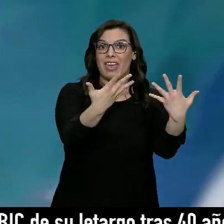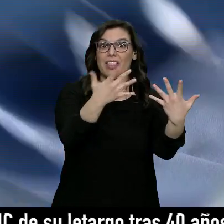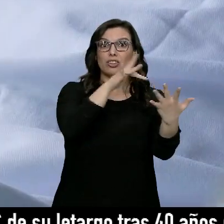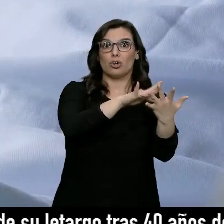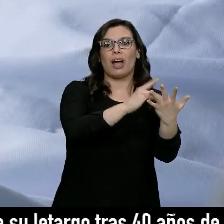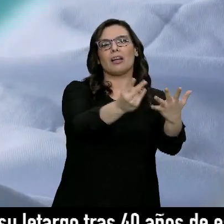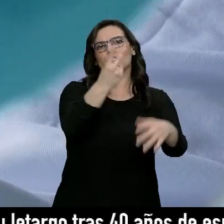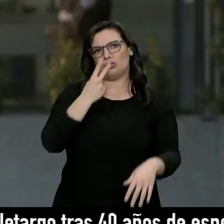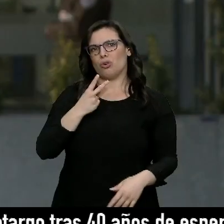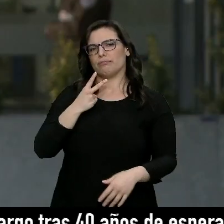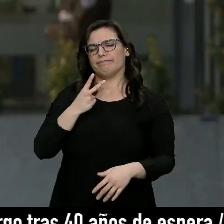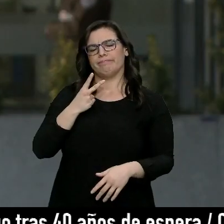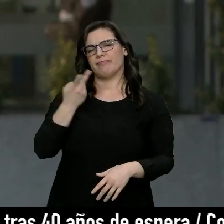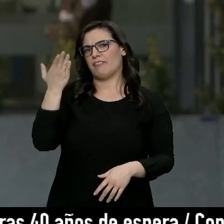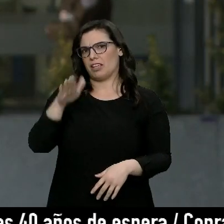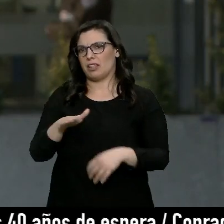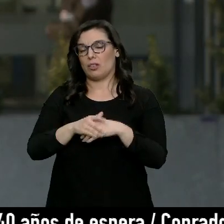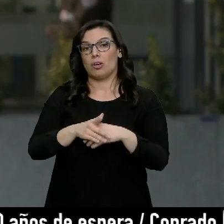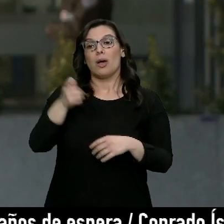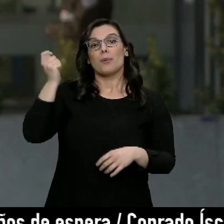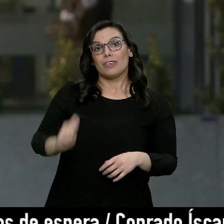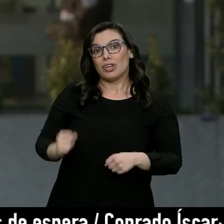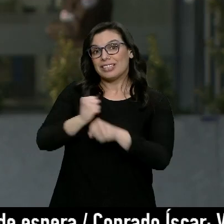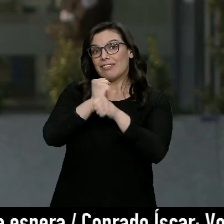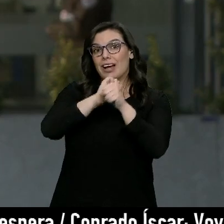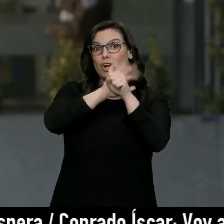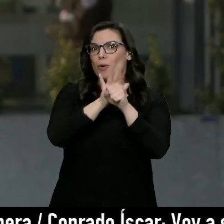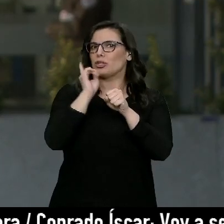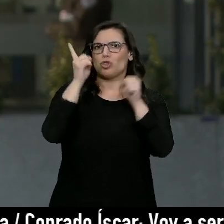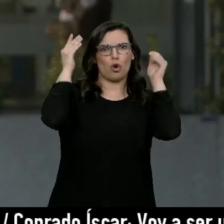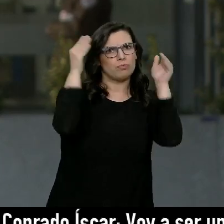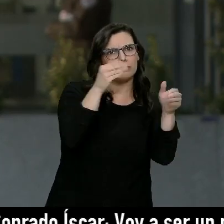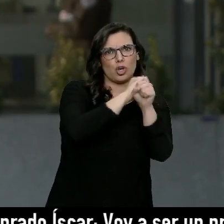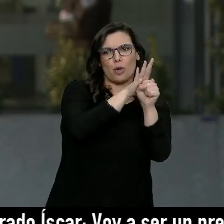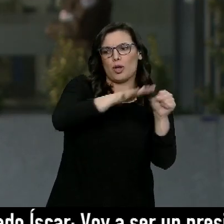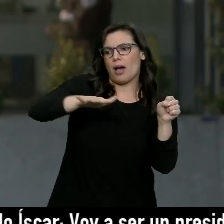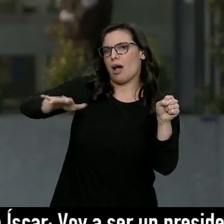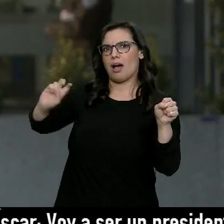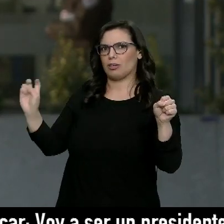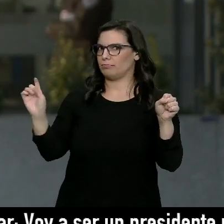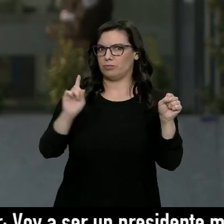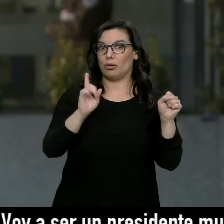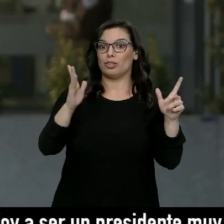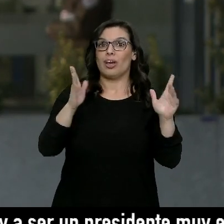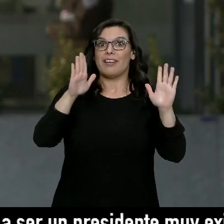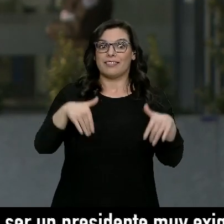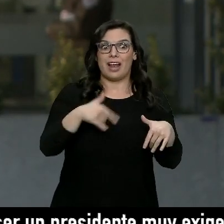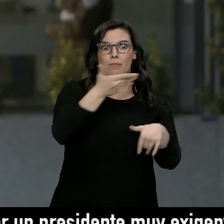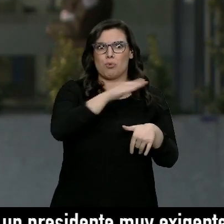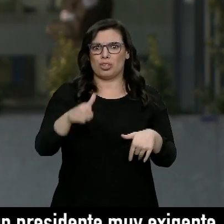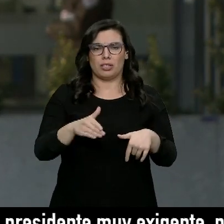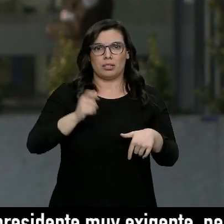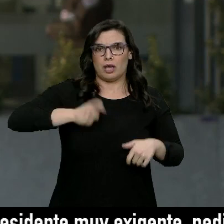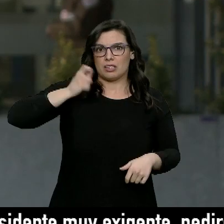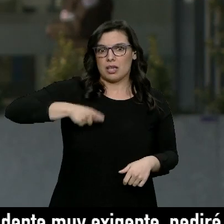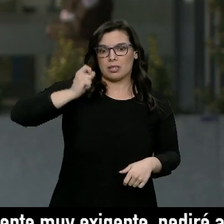COVID. Normalmente los profesionales que están en COVID están solo en COVID, no están en otras áreas, con lo cual parece que se concentra mucho más la mortalidad en ese